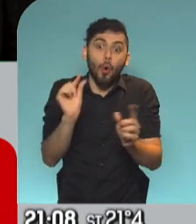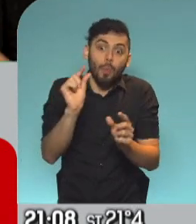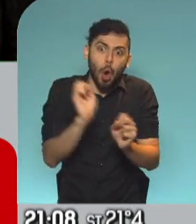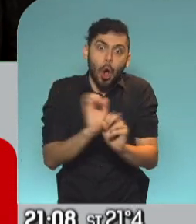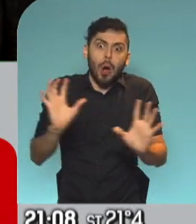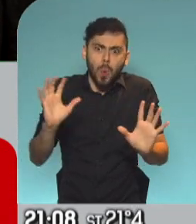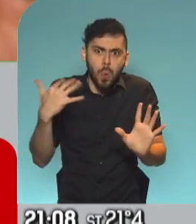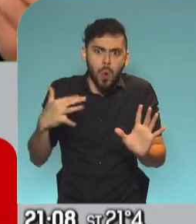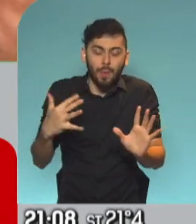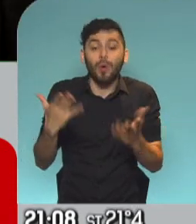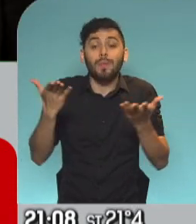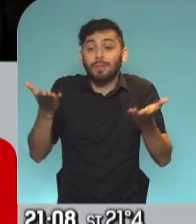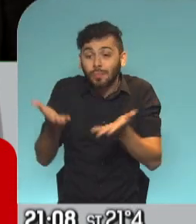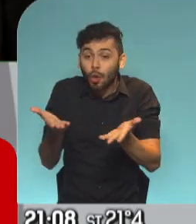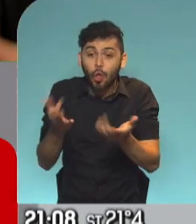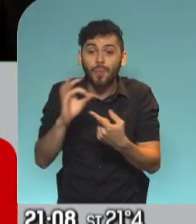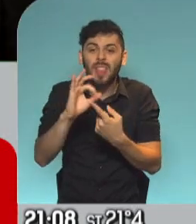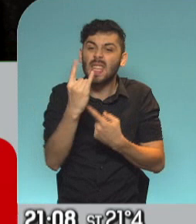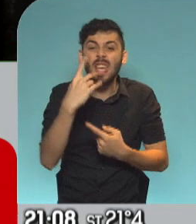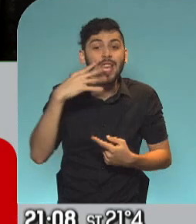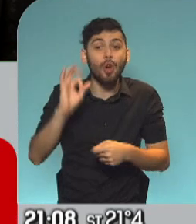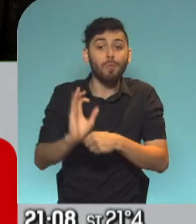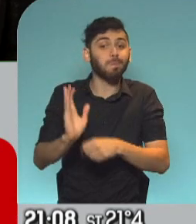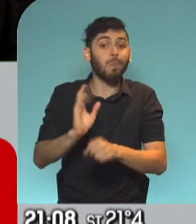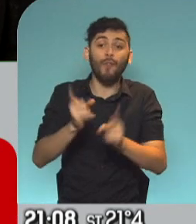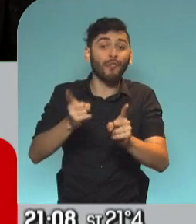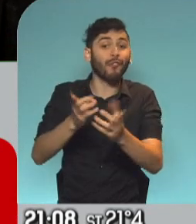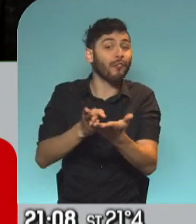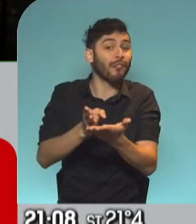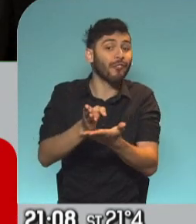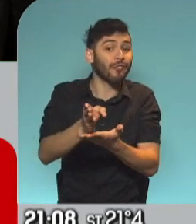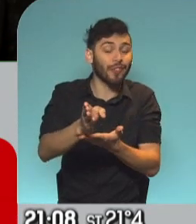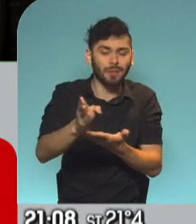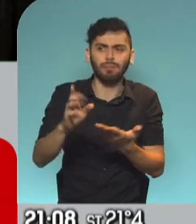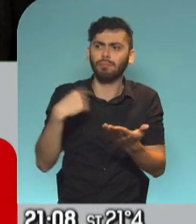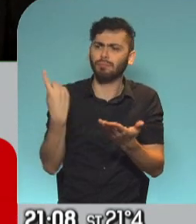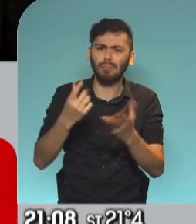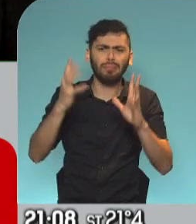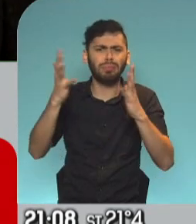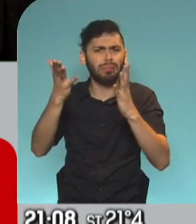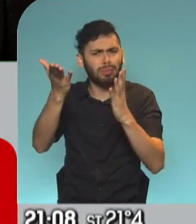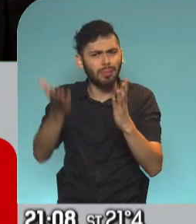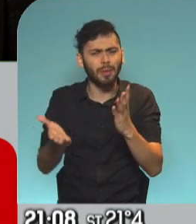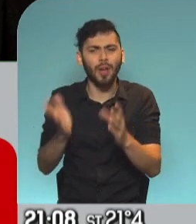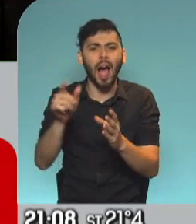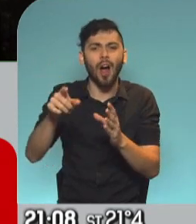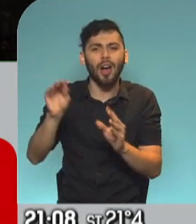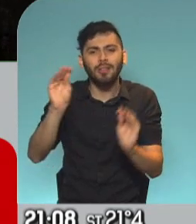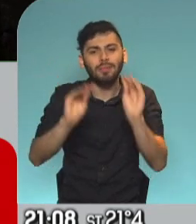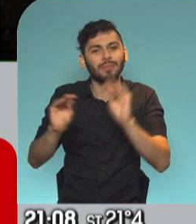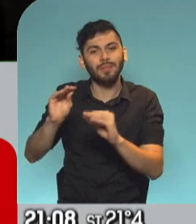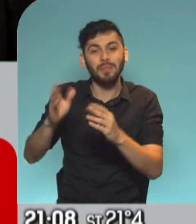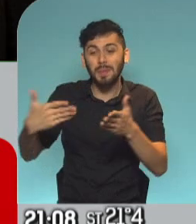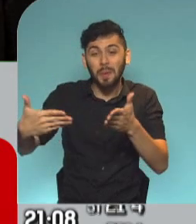aquí lo tenemos a Quino, vigente, aplaudido, como decía Alfredo Simón allí en este pequeño altar que le están haciendo en la